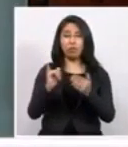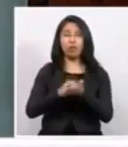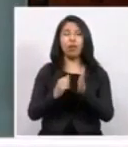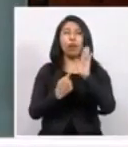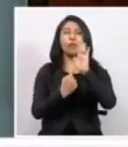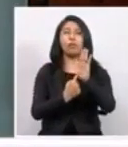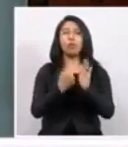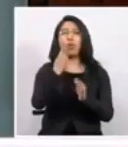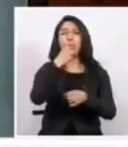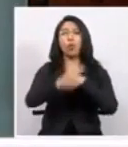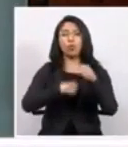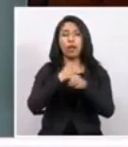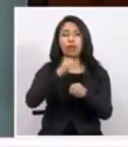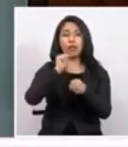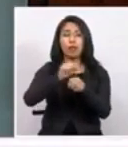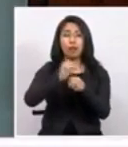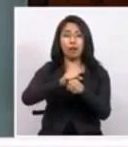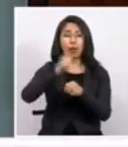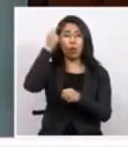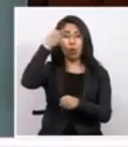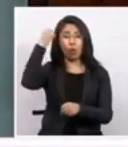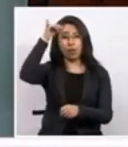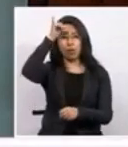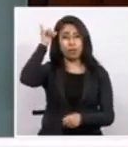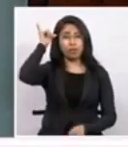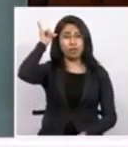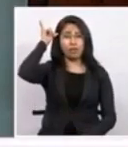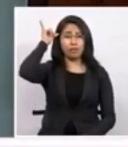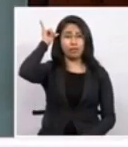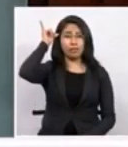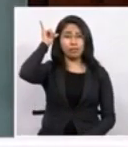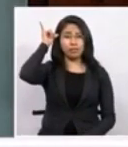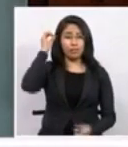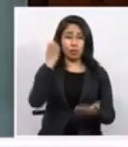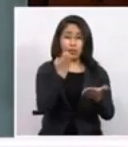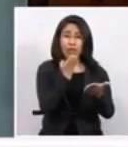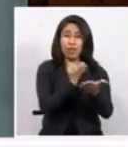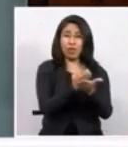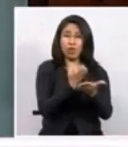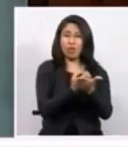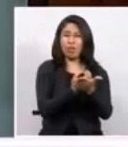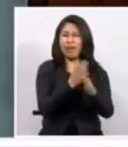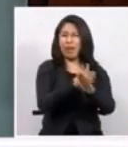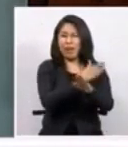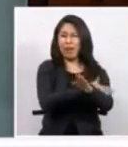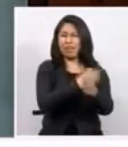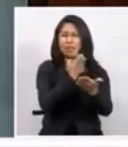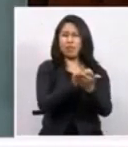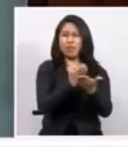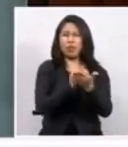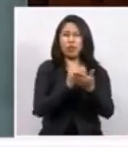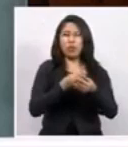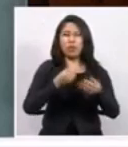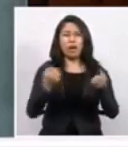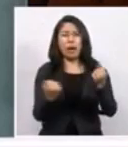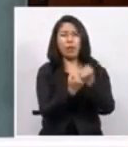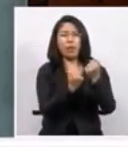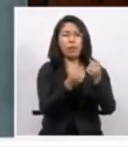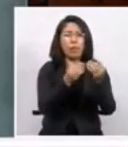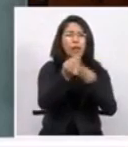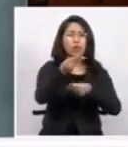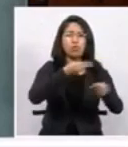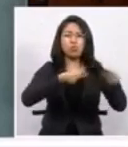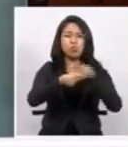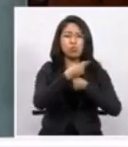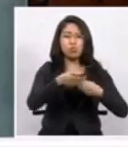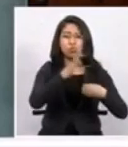un año de gestión económica del gobierno de facto, se pasó de una economía que privilegiaba la inversión pública y la redistribución del